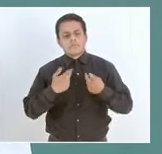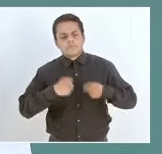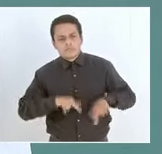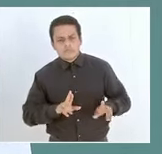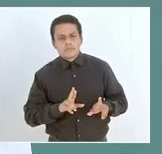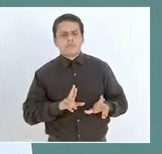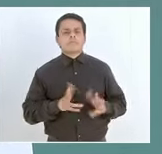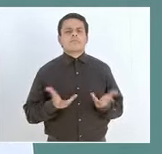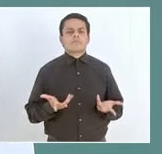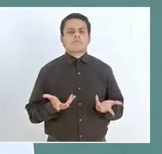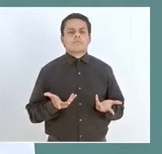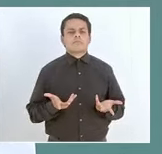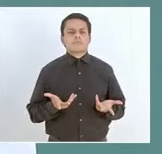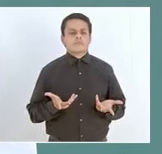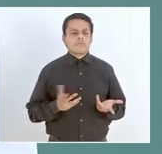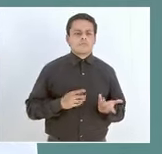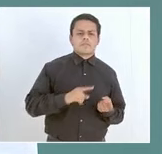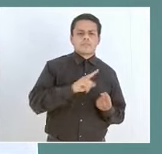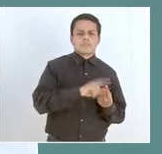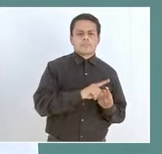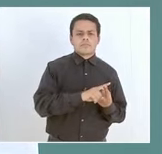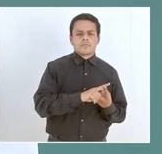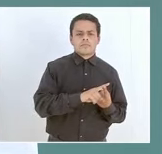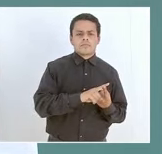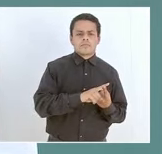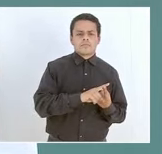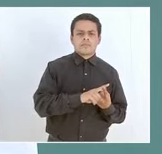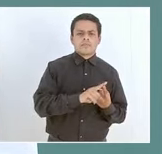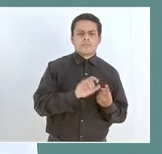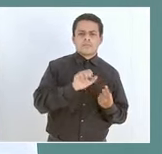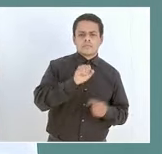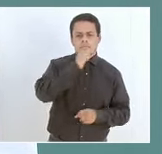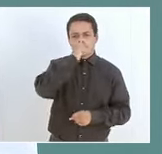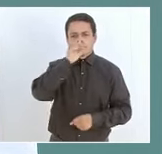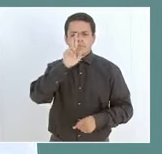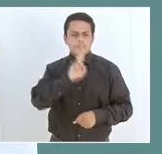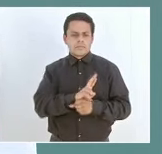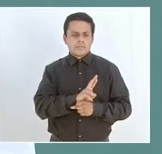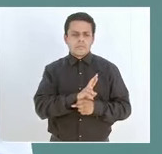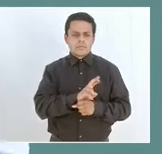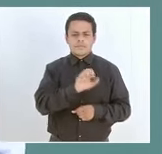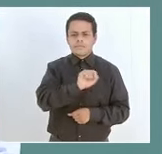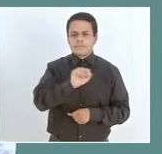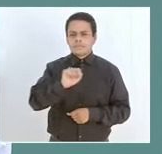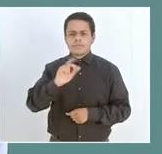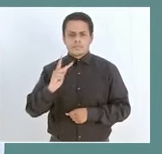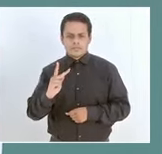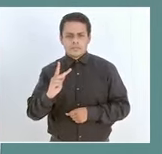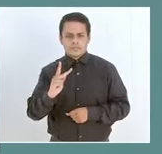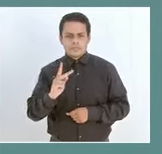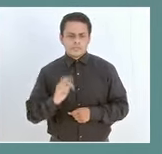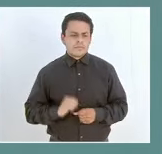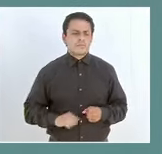representantes de la Secretaría de Seguridad Pública,